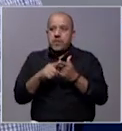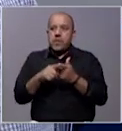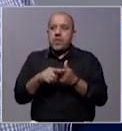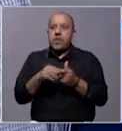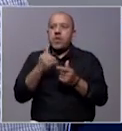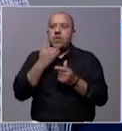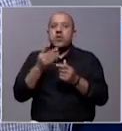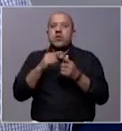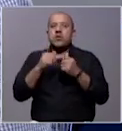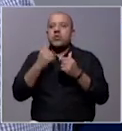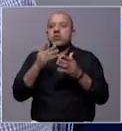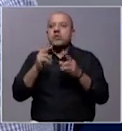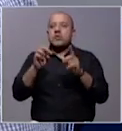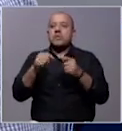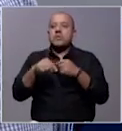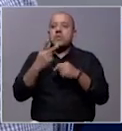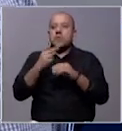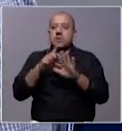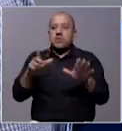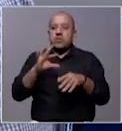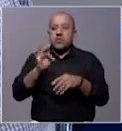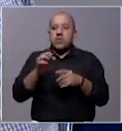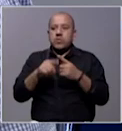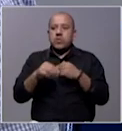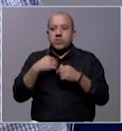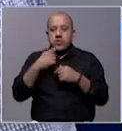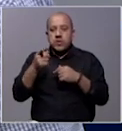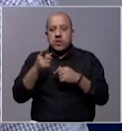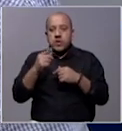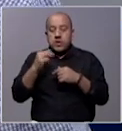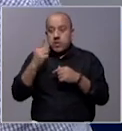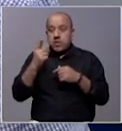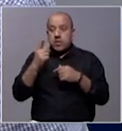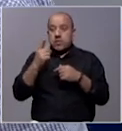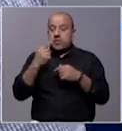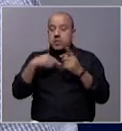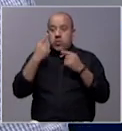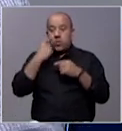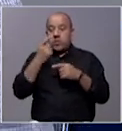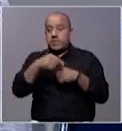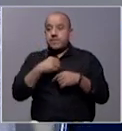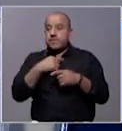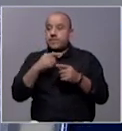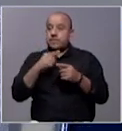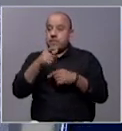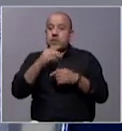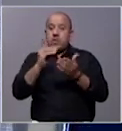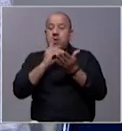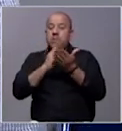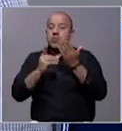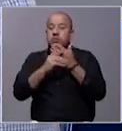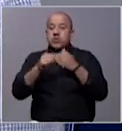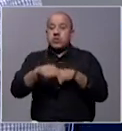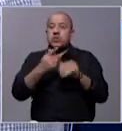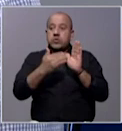sé si llevados por los resultados de la primera vuelta pero advierto que empezaron a ocuparse más de nosotros que del propio proyecto político que ellos